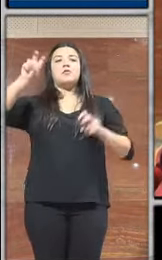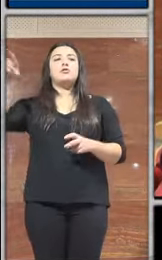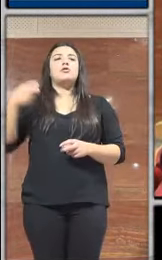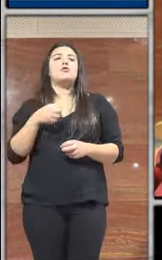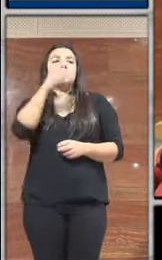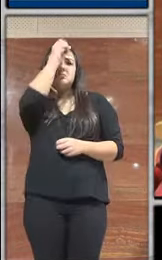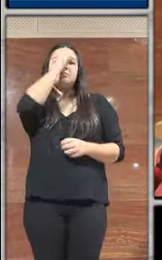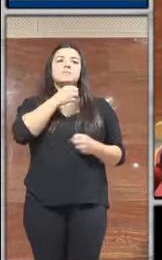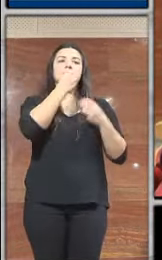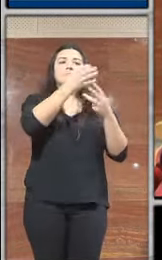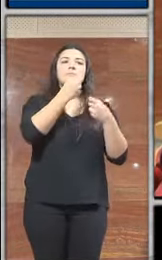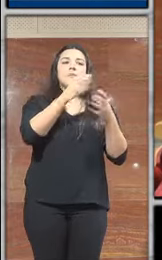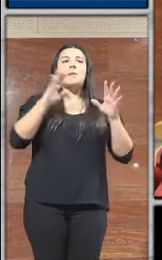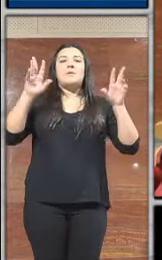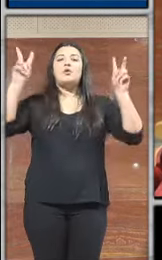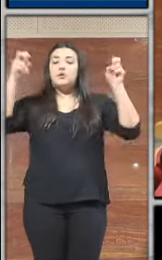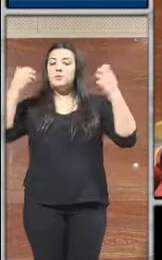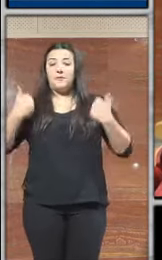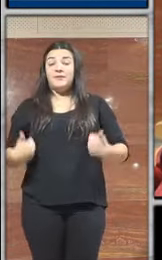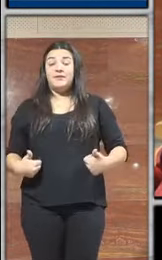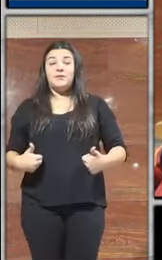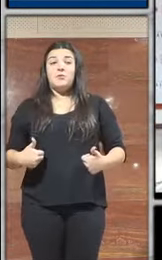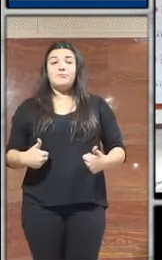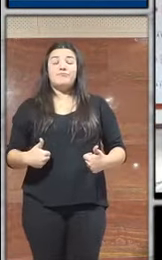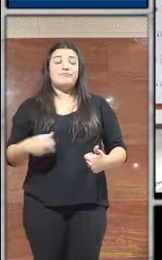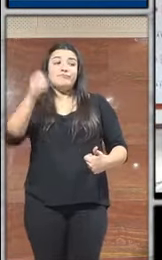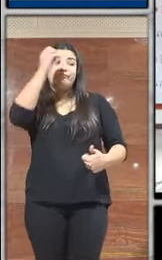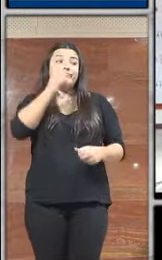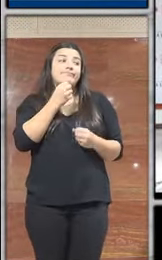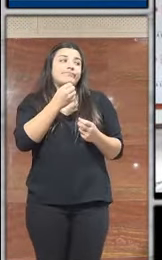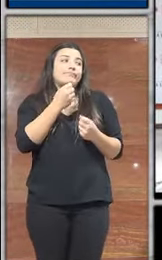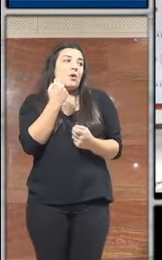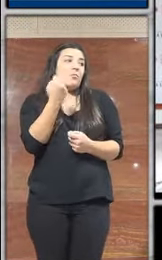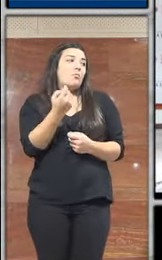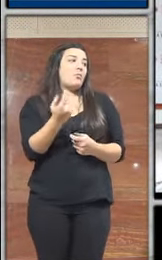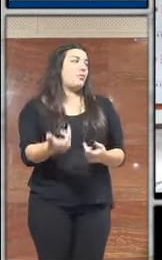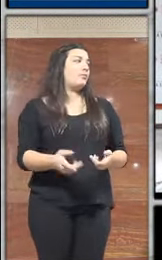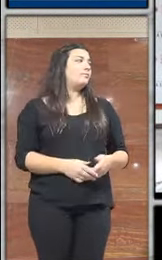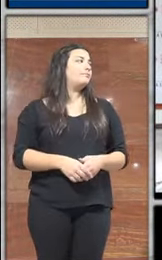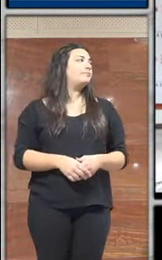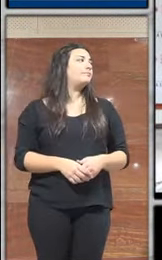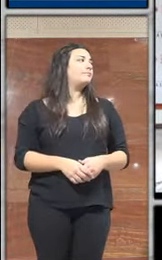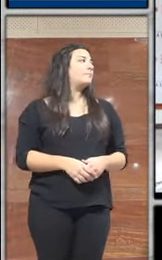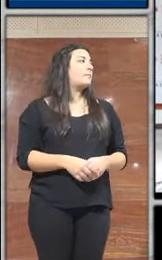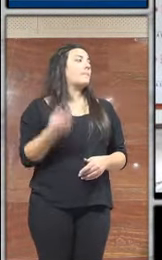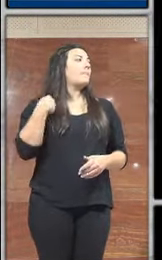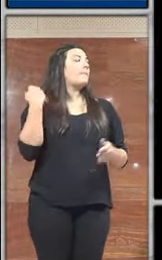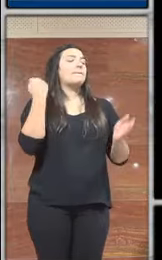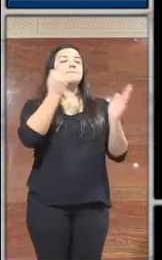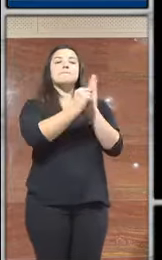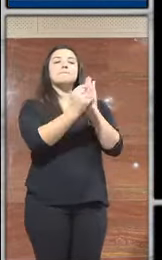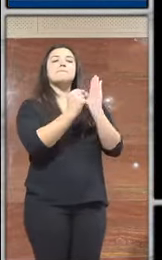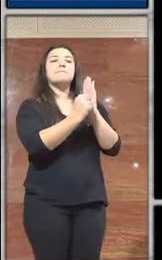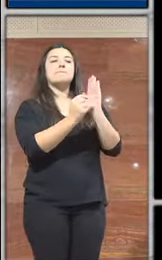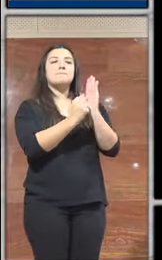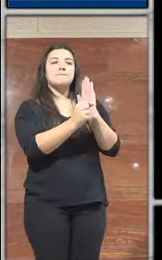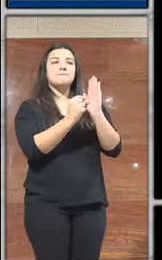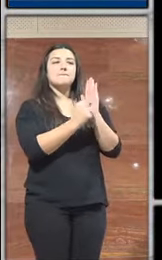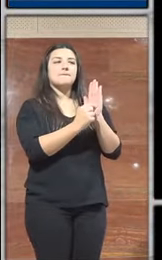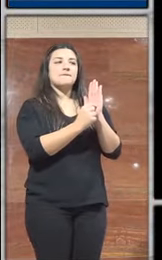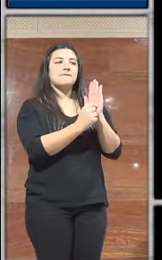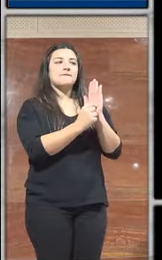física en no se ha hablado mucho. Vale, de todas maneras acabo de apuntar ¿no? No lo estáis viendo